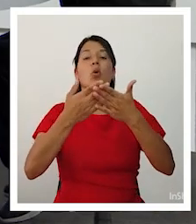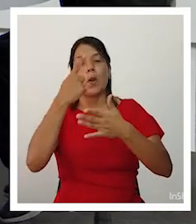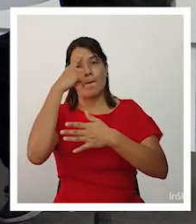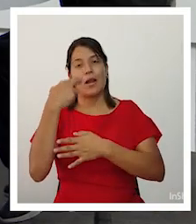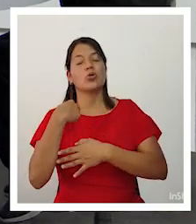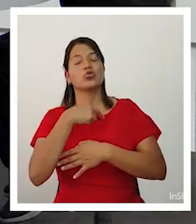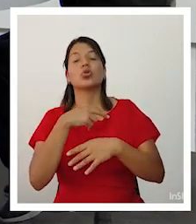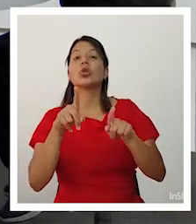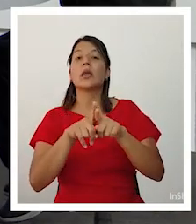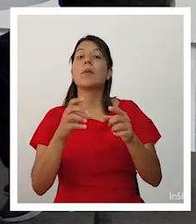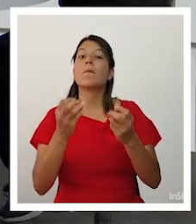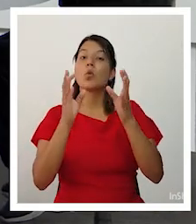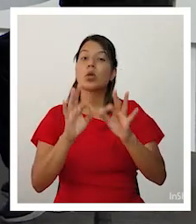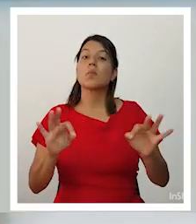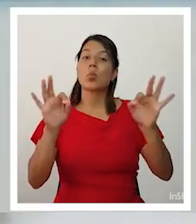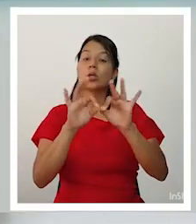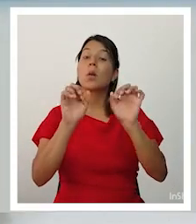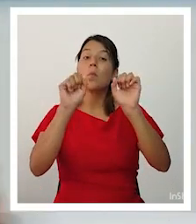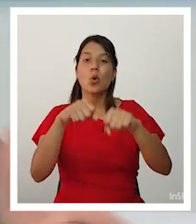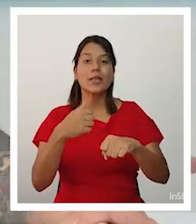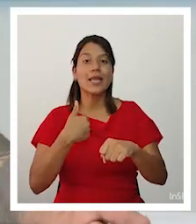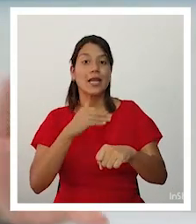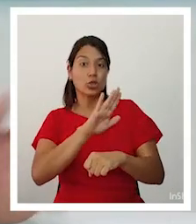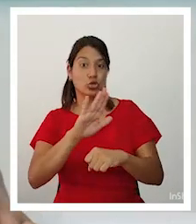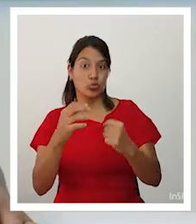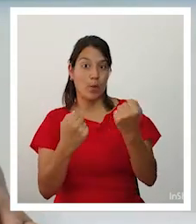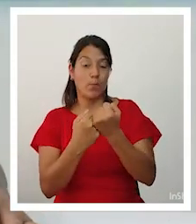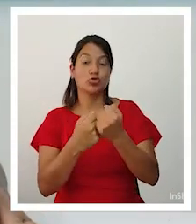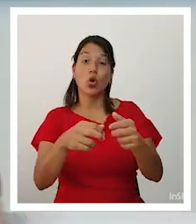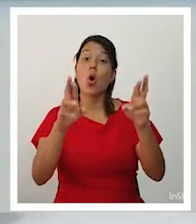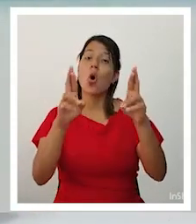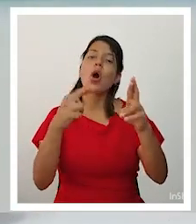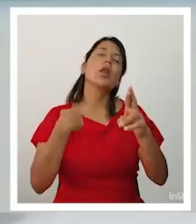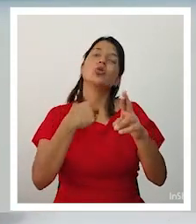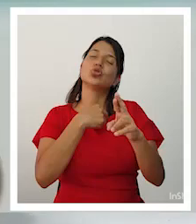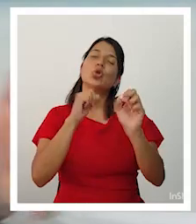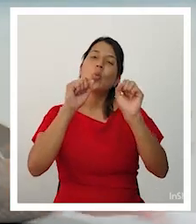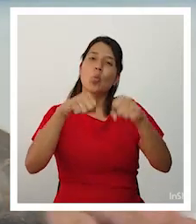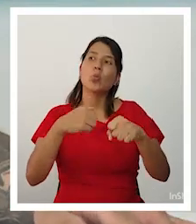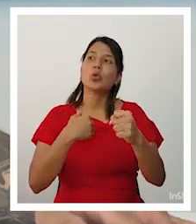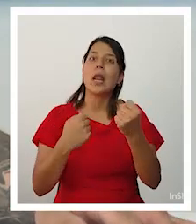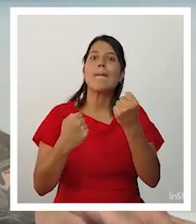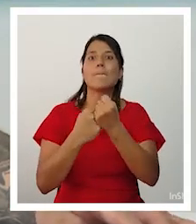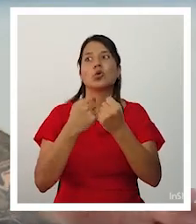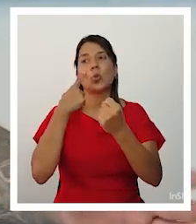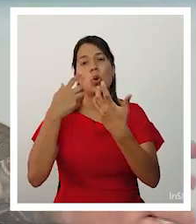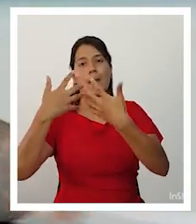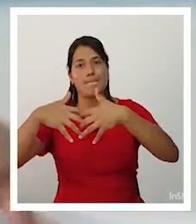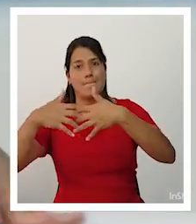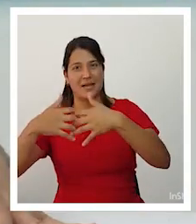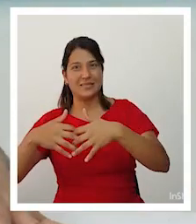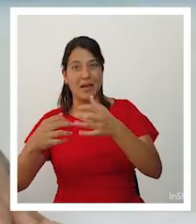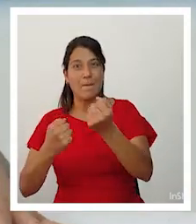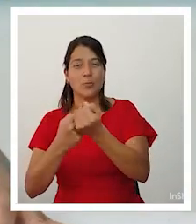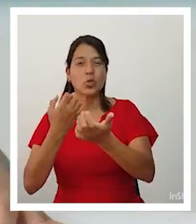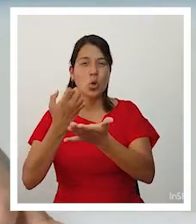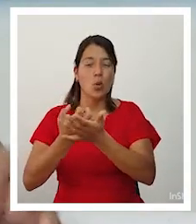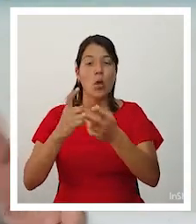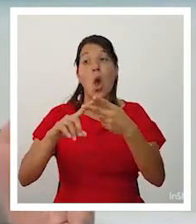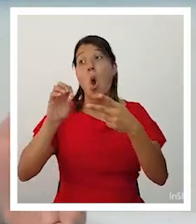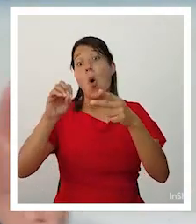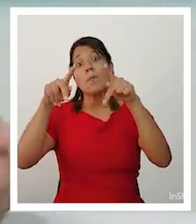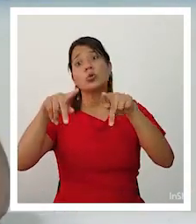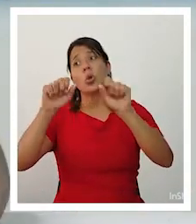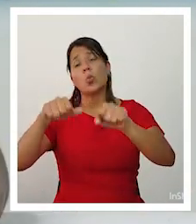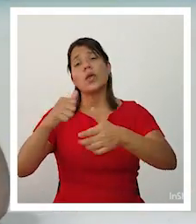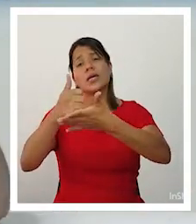es muy importante el poder contar con el apoyo, que ojalá que podamos contar con patrocinadores, con personas que también que nos pueden colaborar,